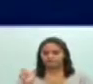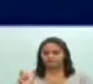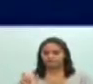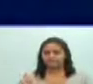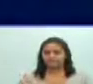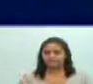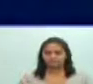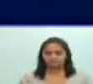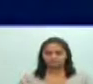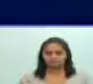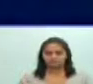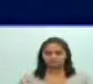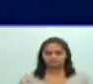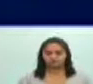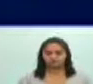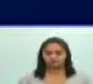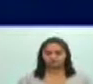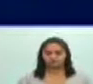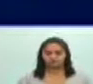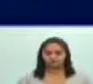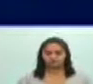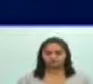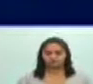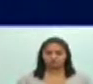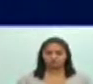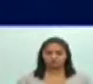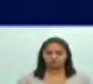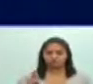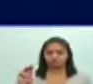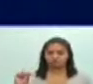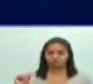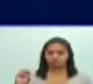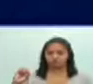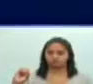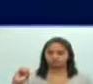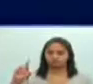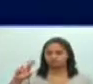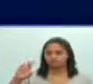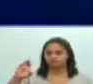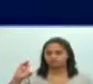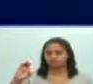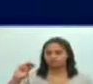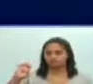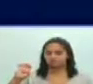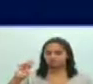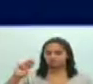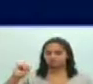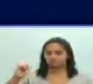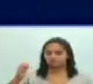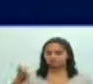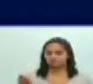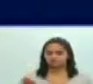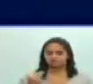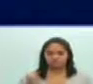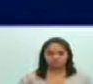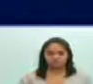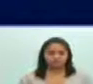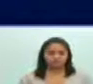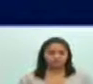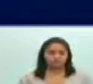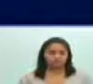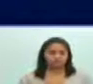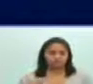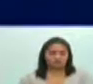es evidente, pero es un morfema sustituto, puesto que su función esencial es la de sustituir